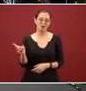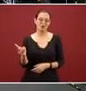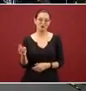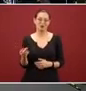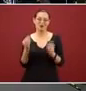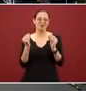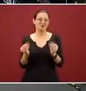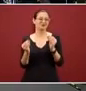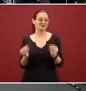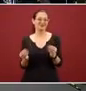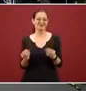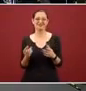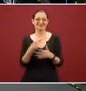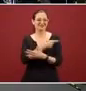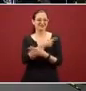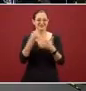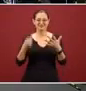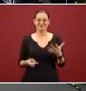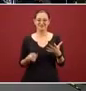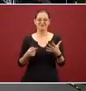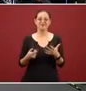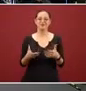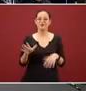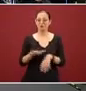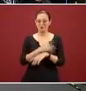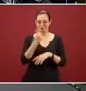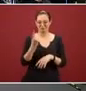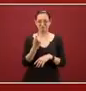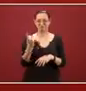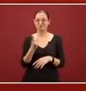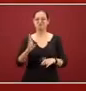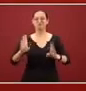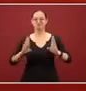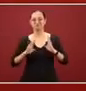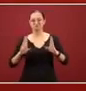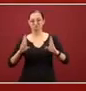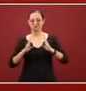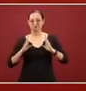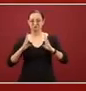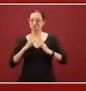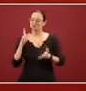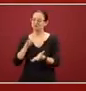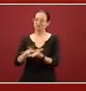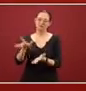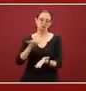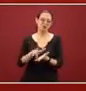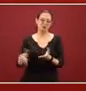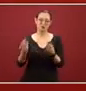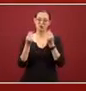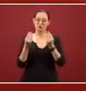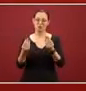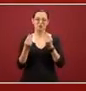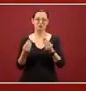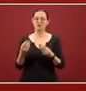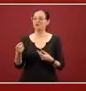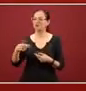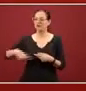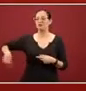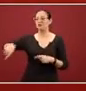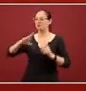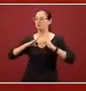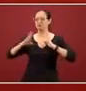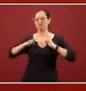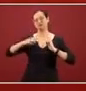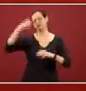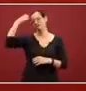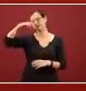razones el apoyo de las Fuerzas Armadas. Las Fuerzas Armadas tienen una extraordinaria experiencia en